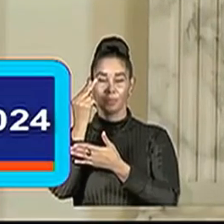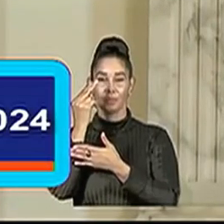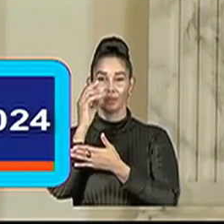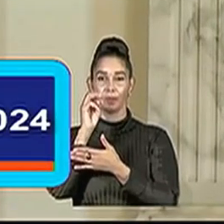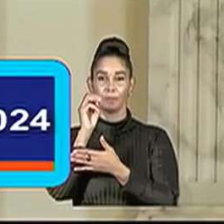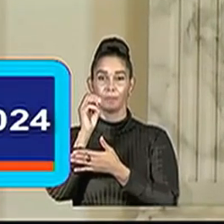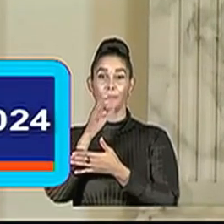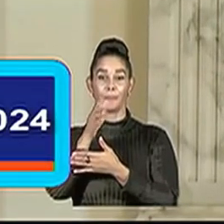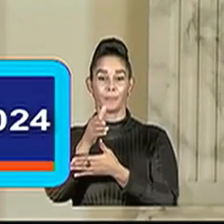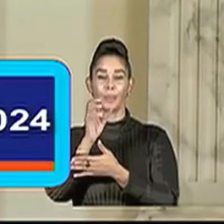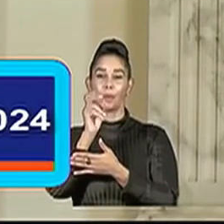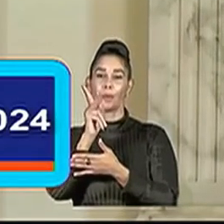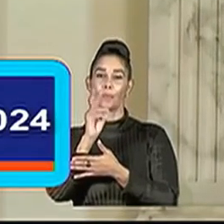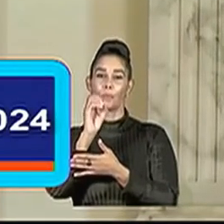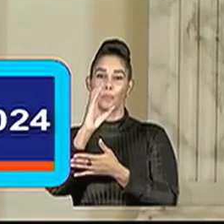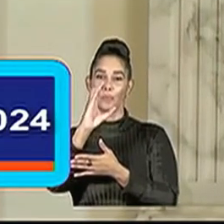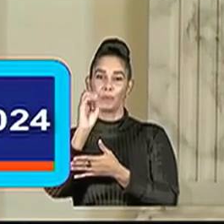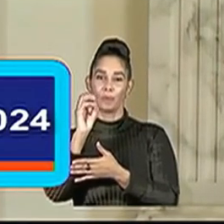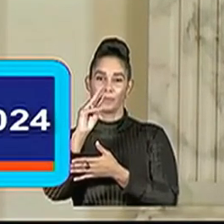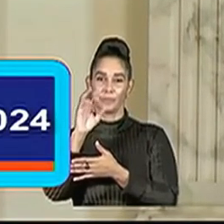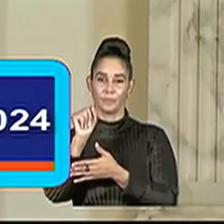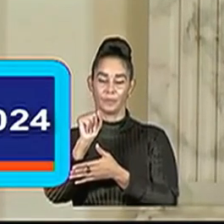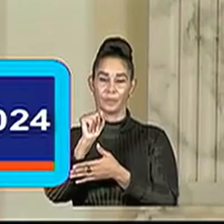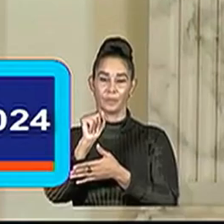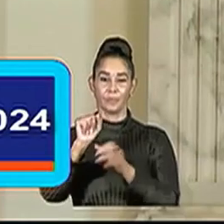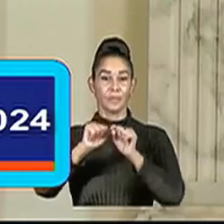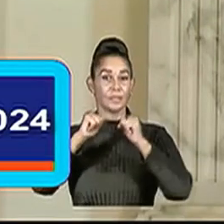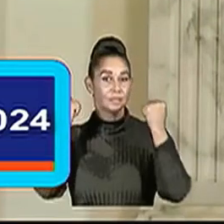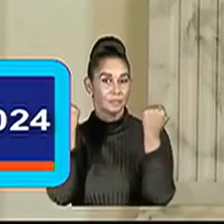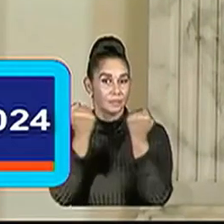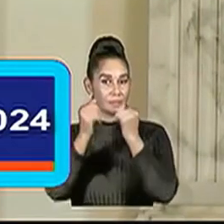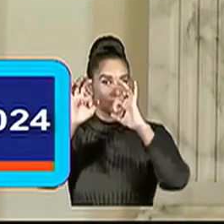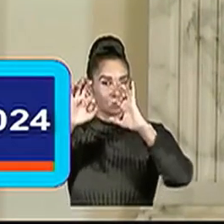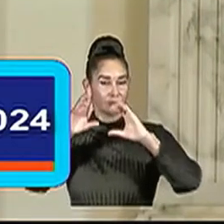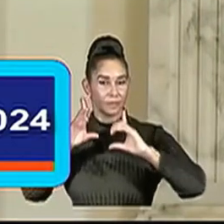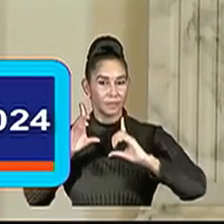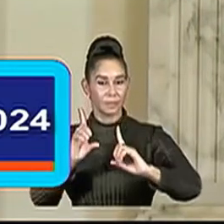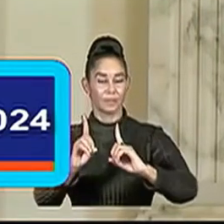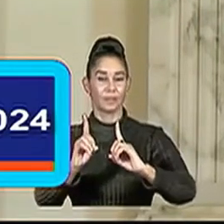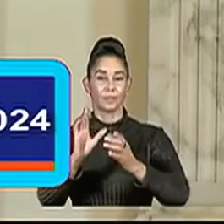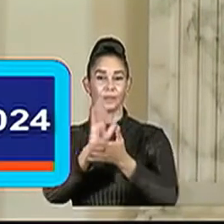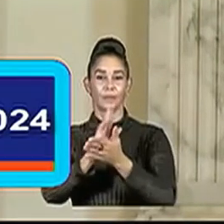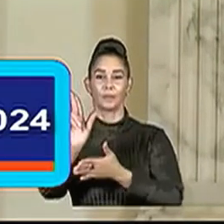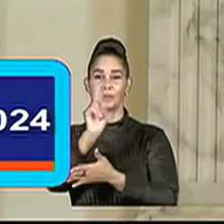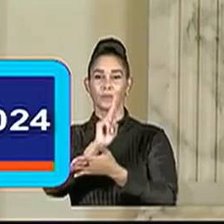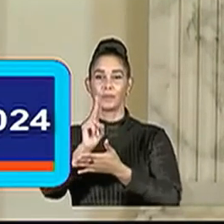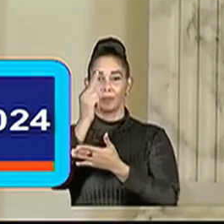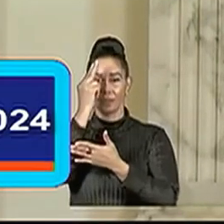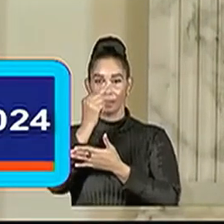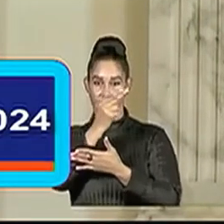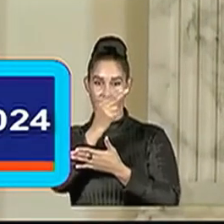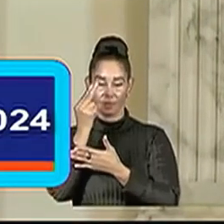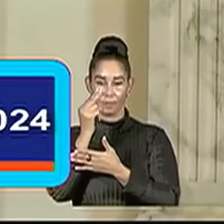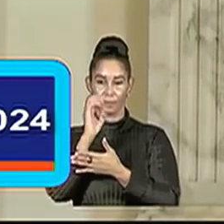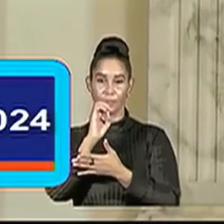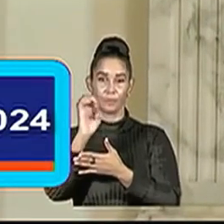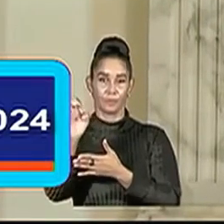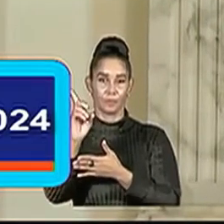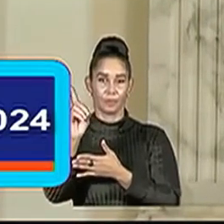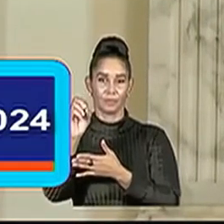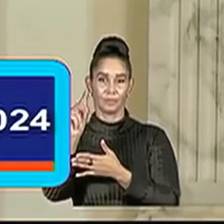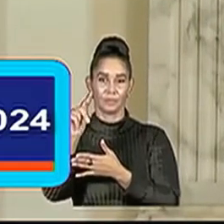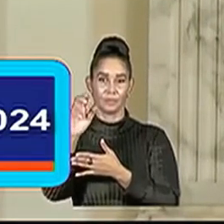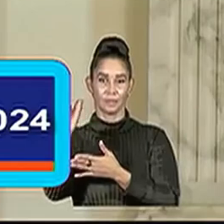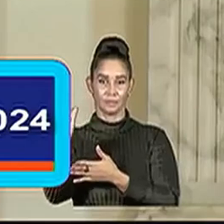Maestra, Pucamaima, y doctorado en Ciencias de la Educación de la Universidad Católica Nordestana.